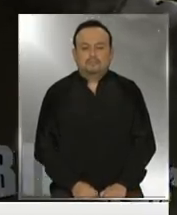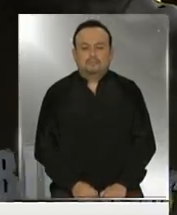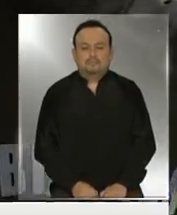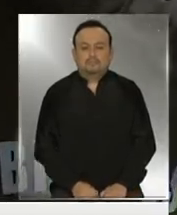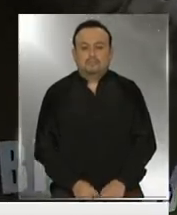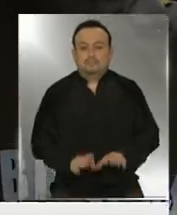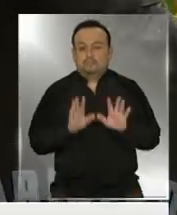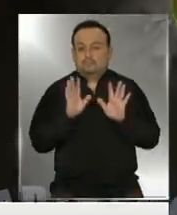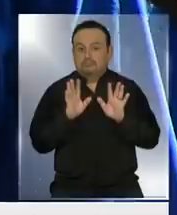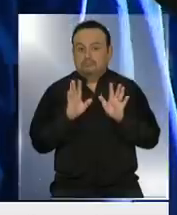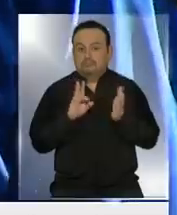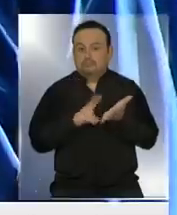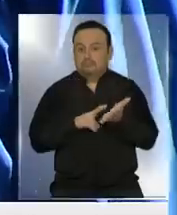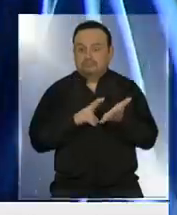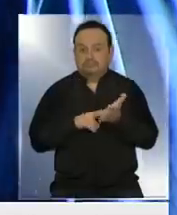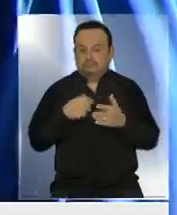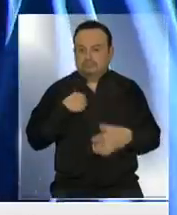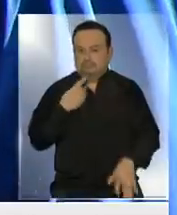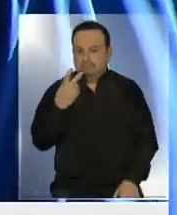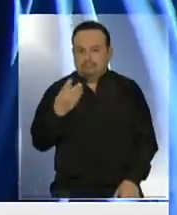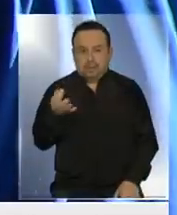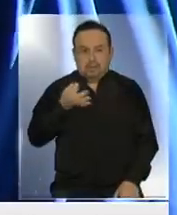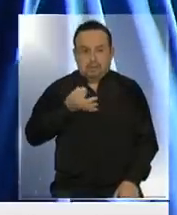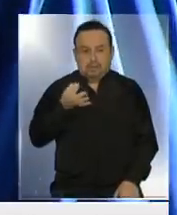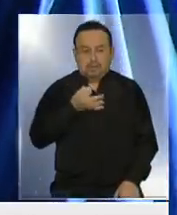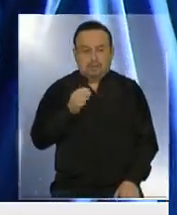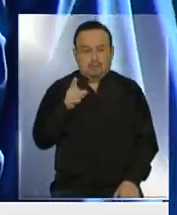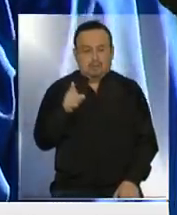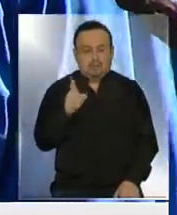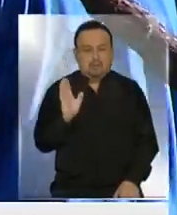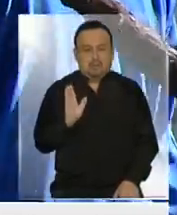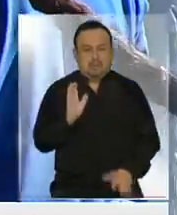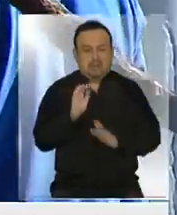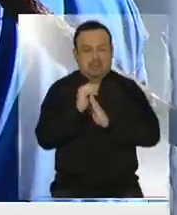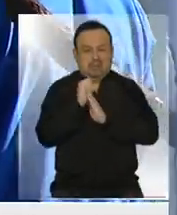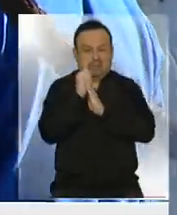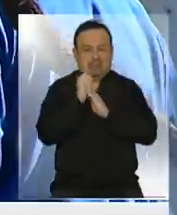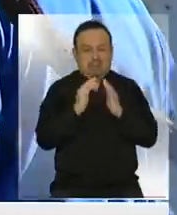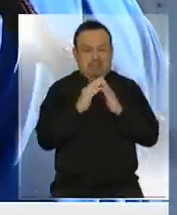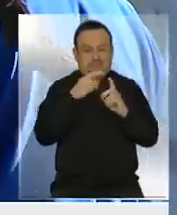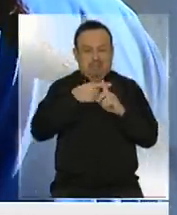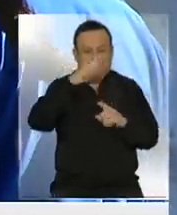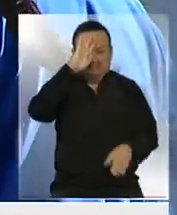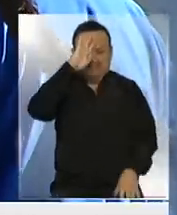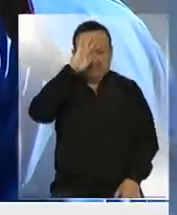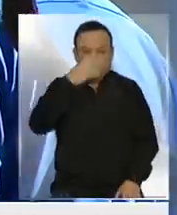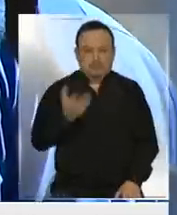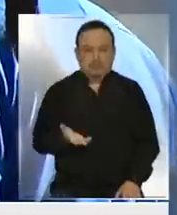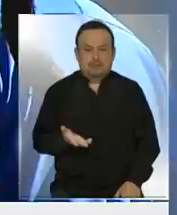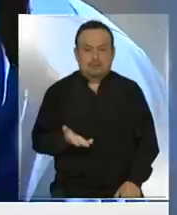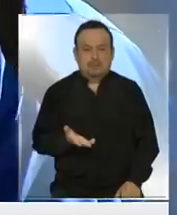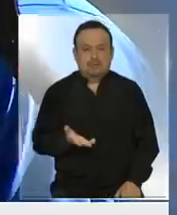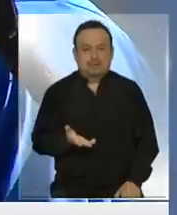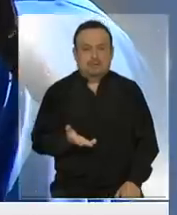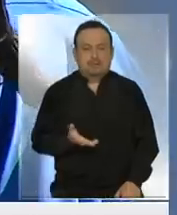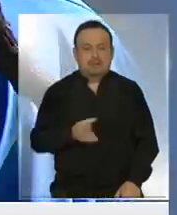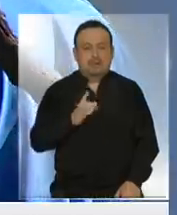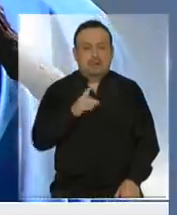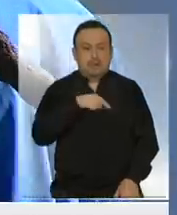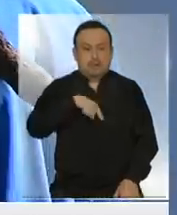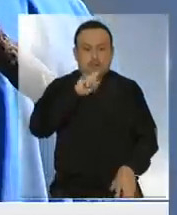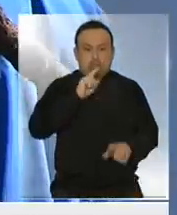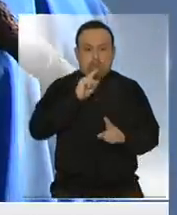bueno realmente impresionante lo que señala este señor un líder de una iglesia evangélica a la cual siguen muchas